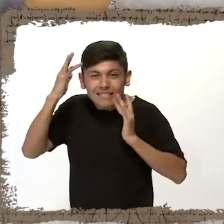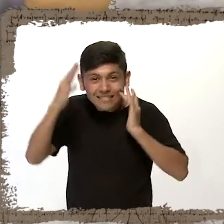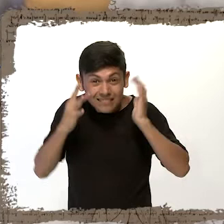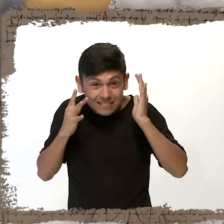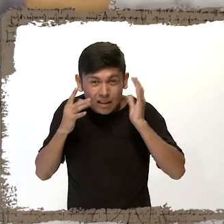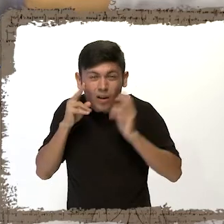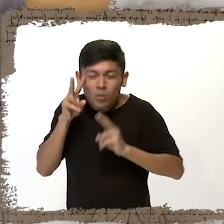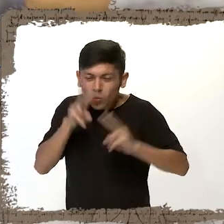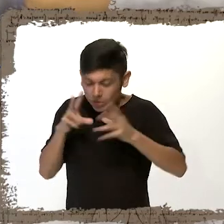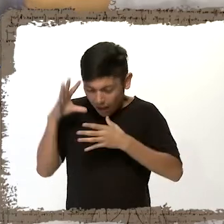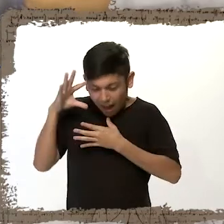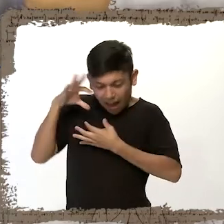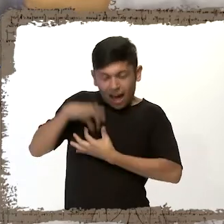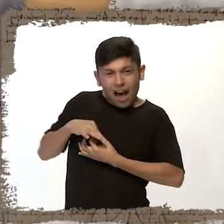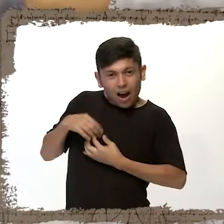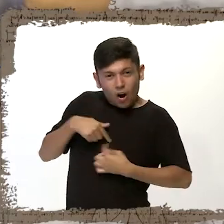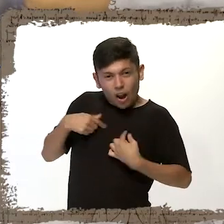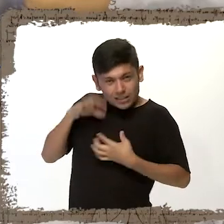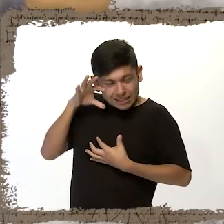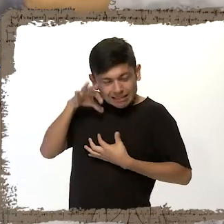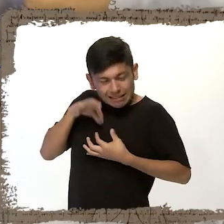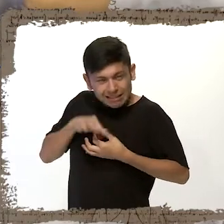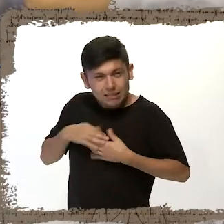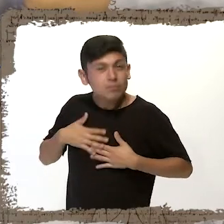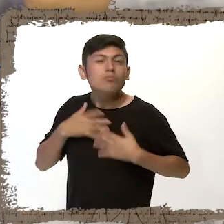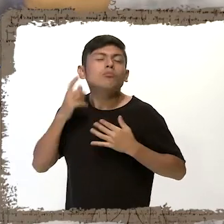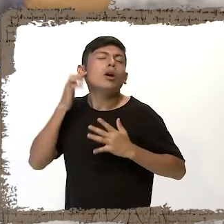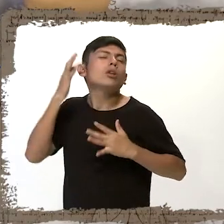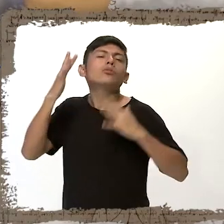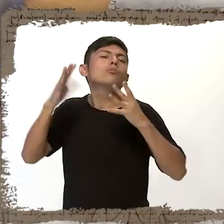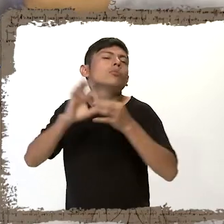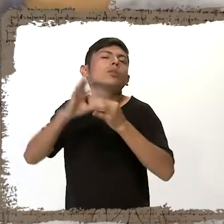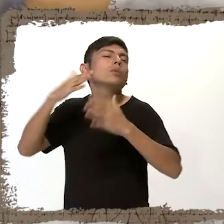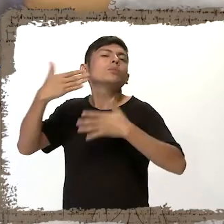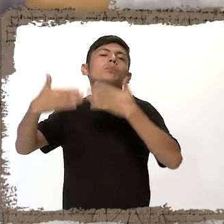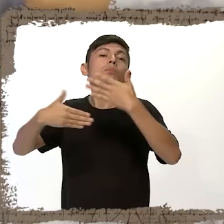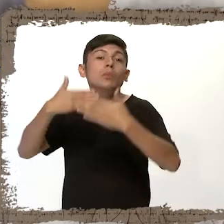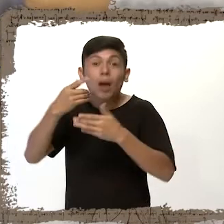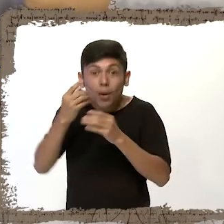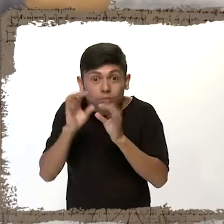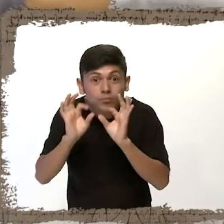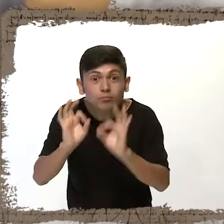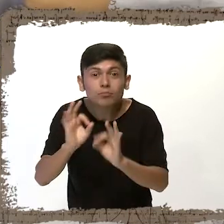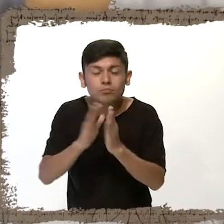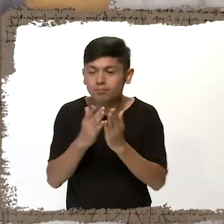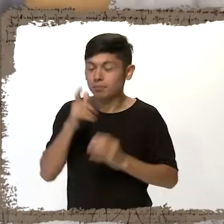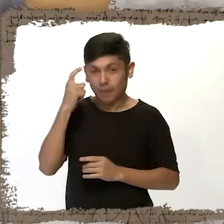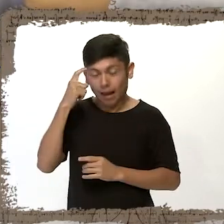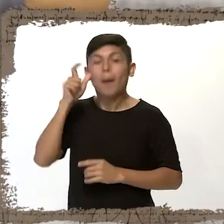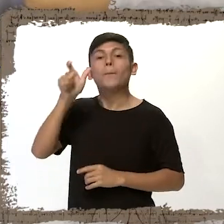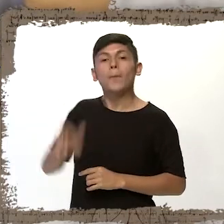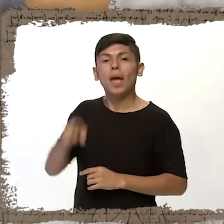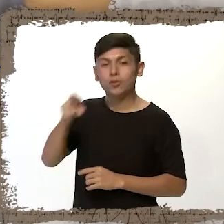soñar despierto? Buscar un lugar en tu corazón y dejar volar la imaginación. Después, pensás